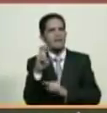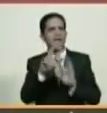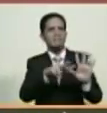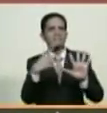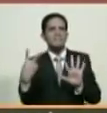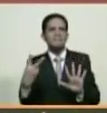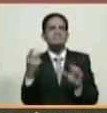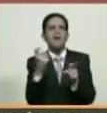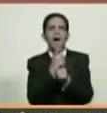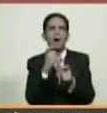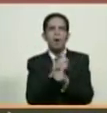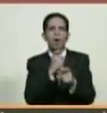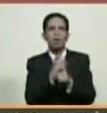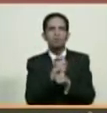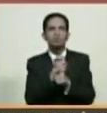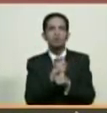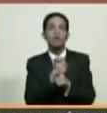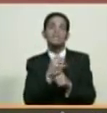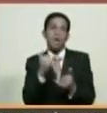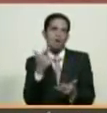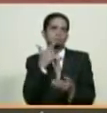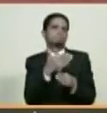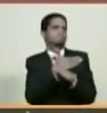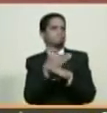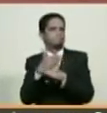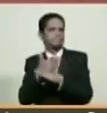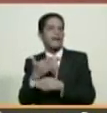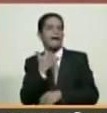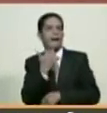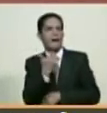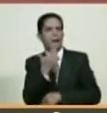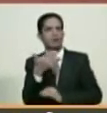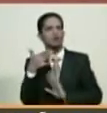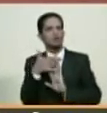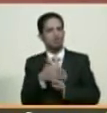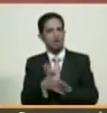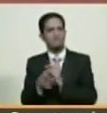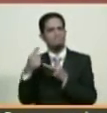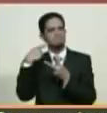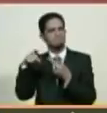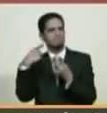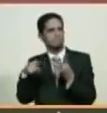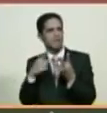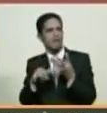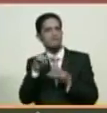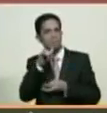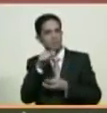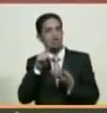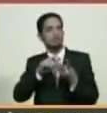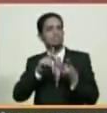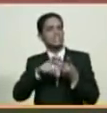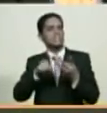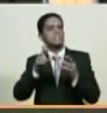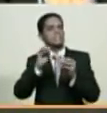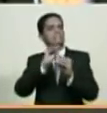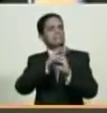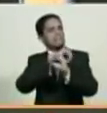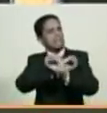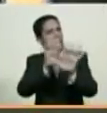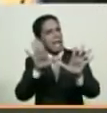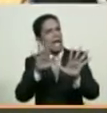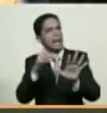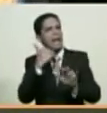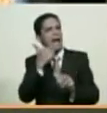de agosto para compartir algunas de las noticias que se han venido suscitando, aclarar algunos elementos, porque por